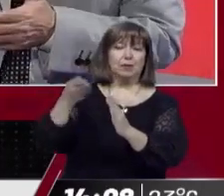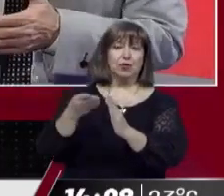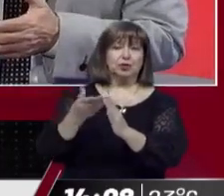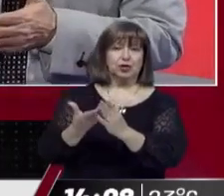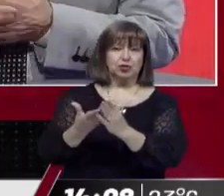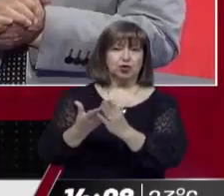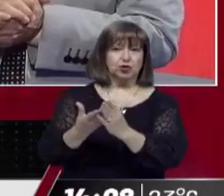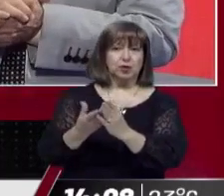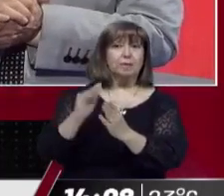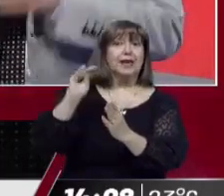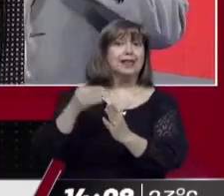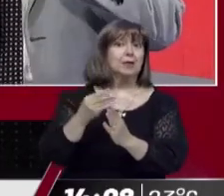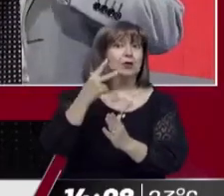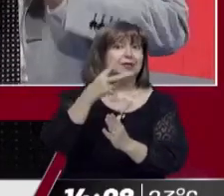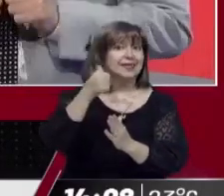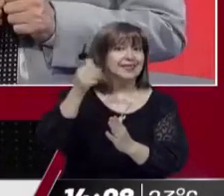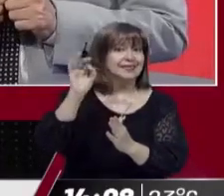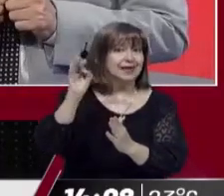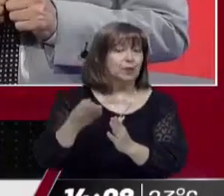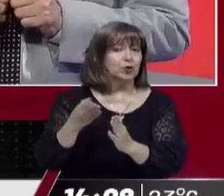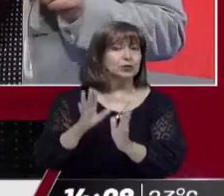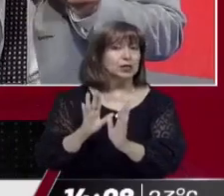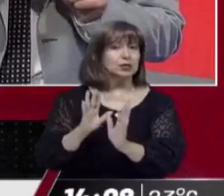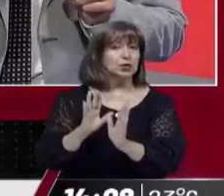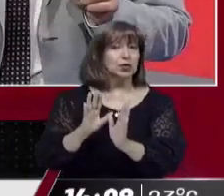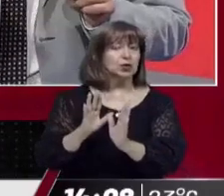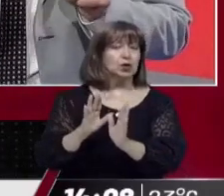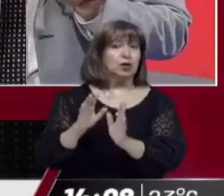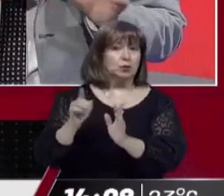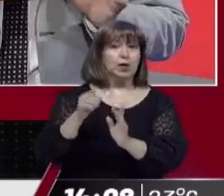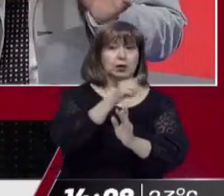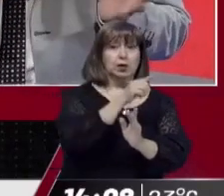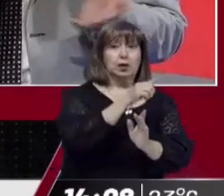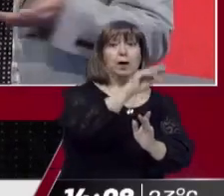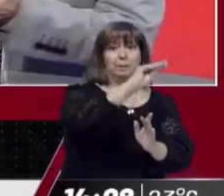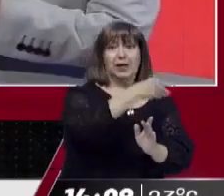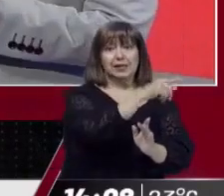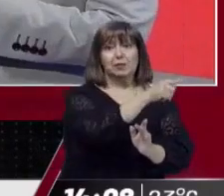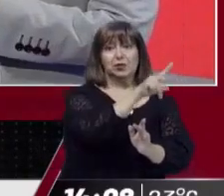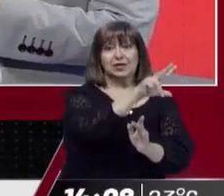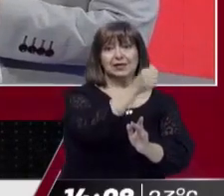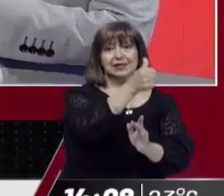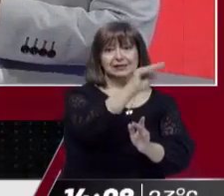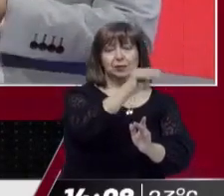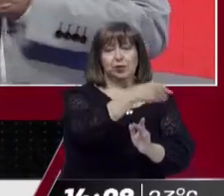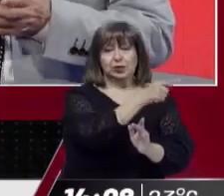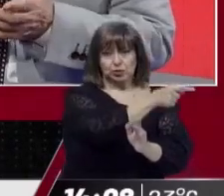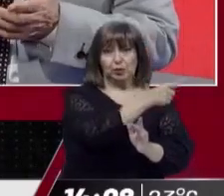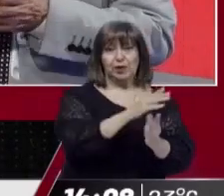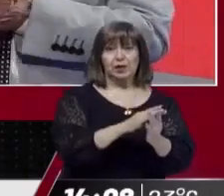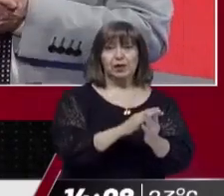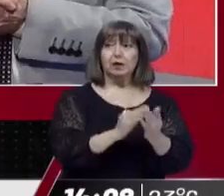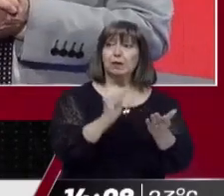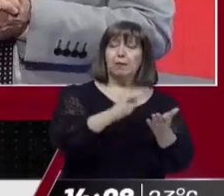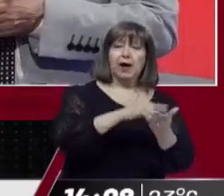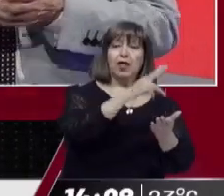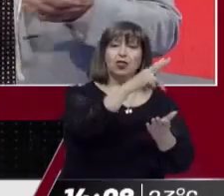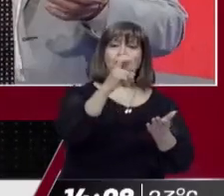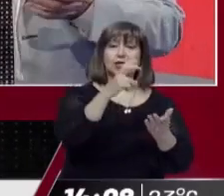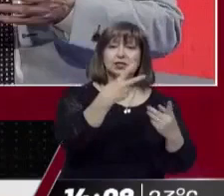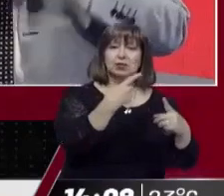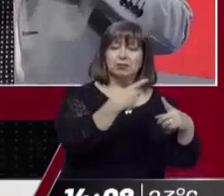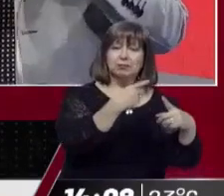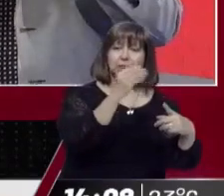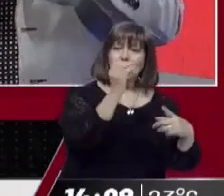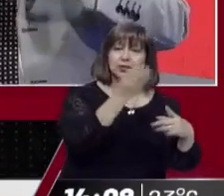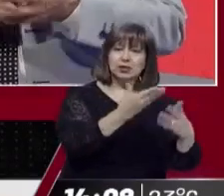adquisitivo de la inflación. 36%. Bueno, que vayan con esa misma lógica. O, en todo caso, que